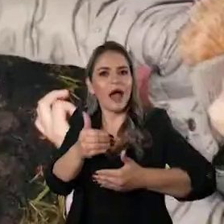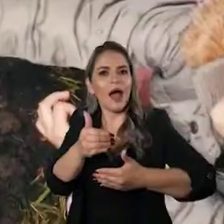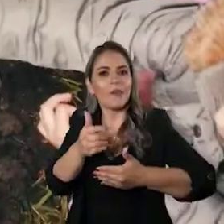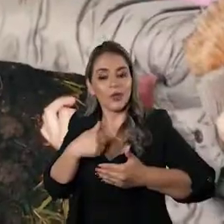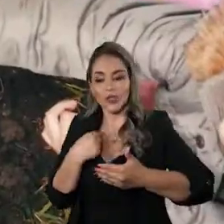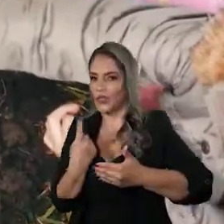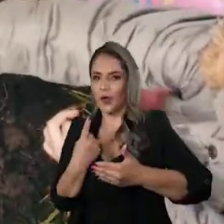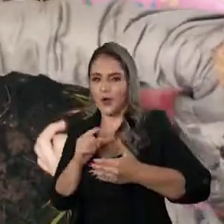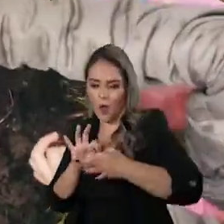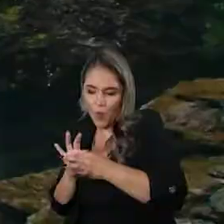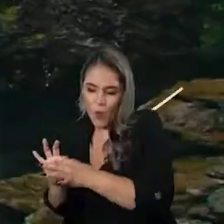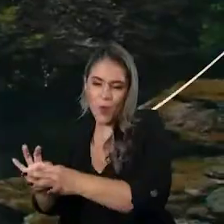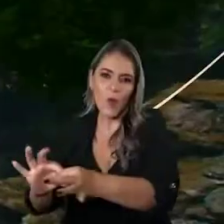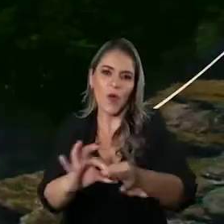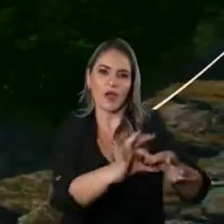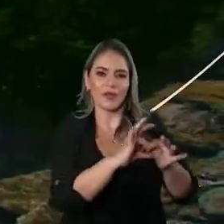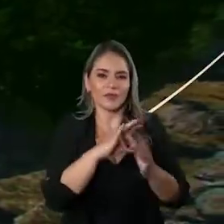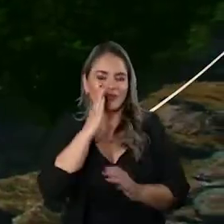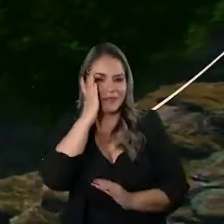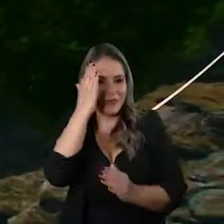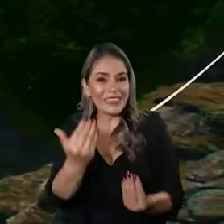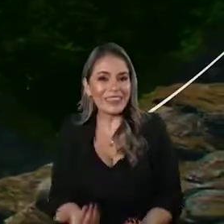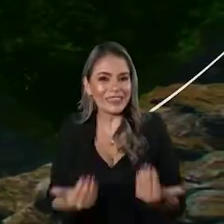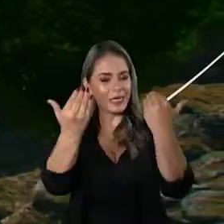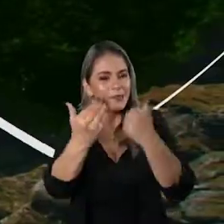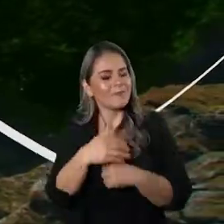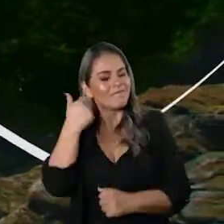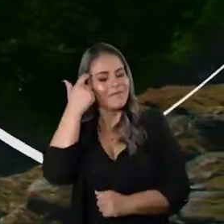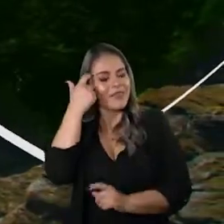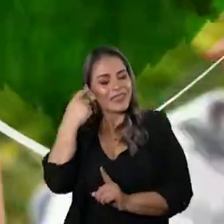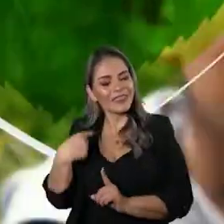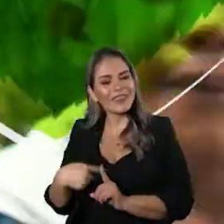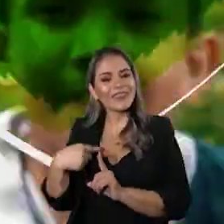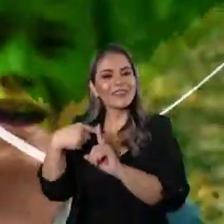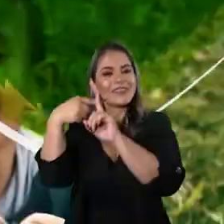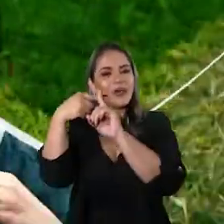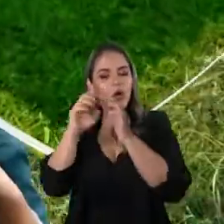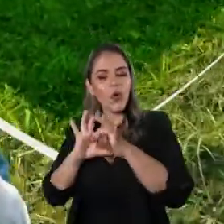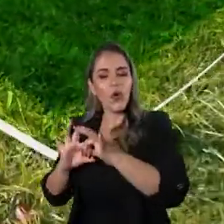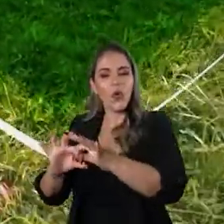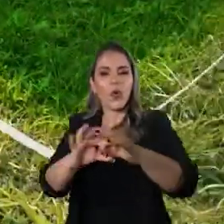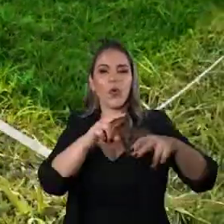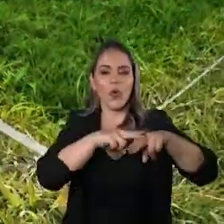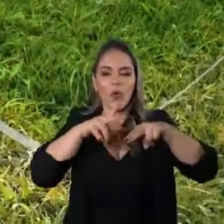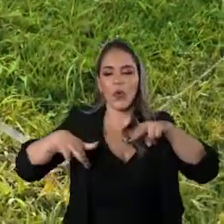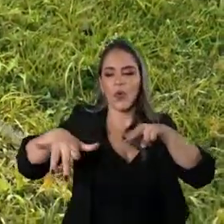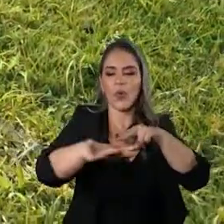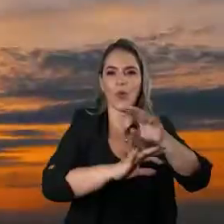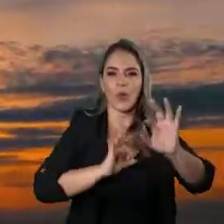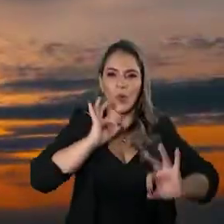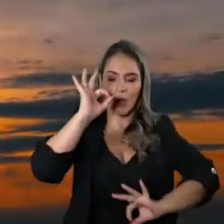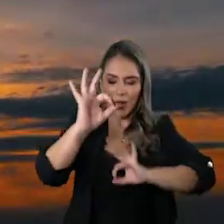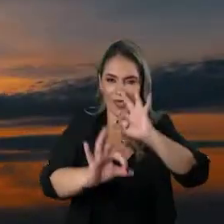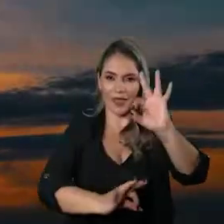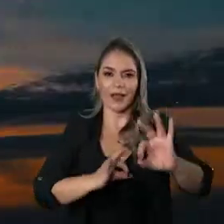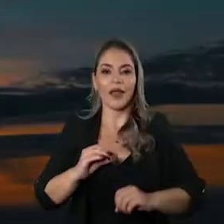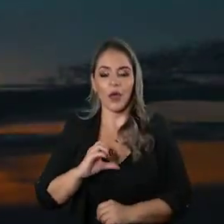futuro mejor. Porque creemos con optimismo que podemos vivir en armonía con la naturaleza. Cora,